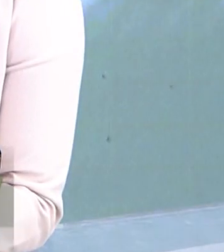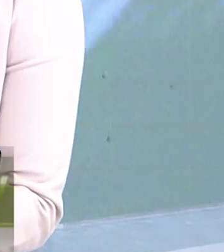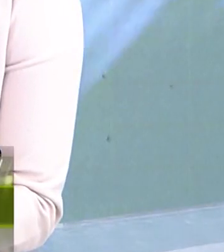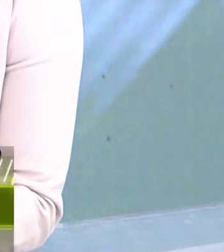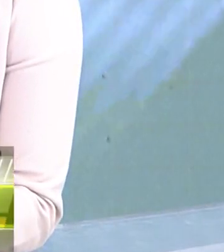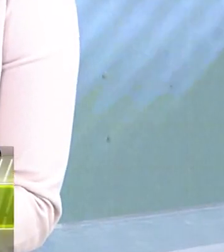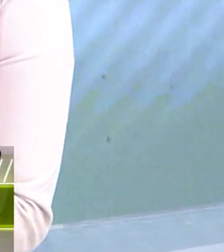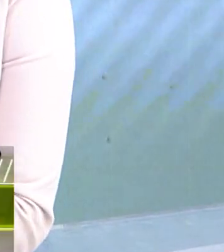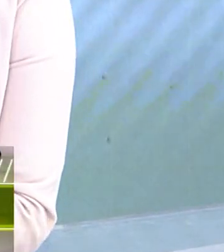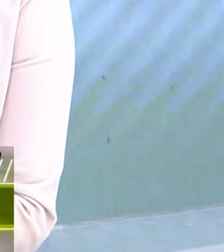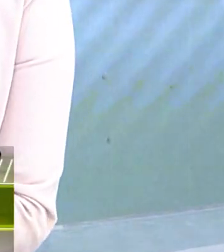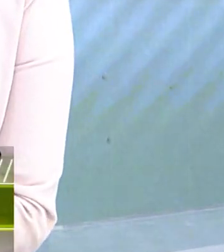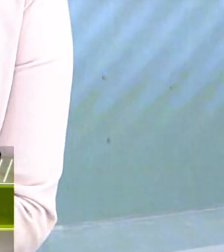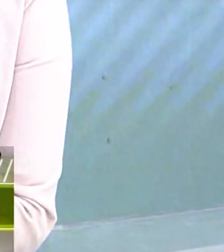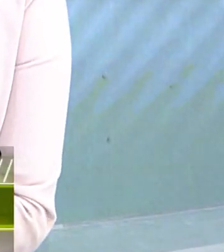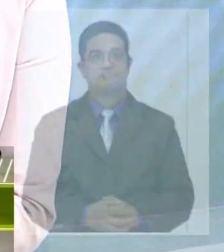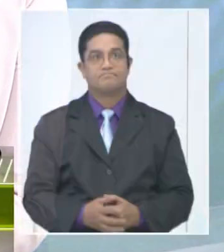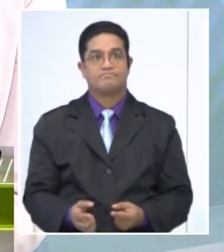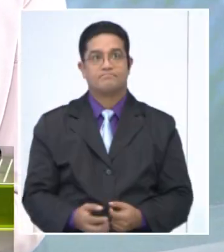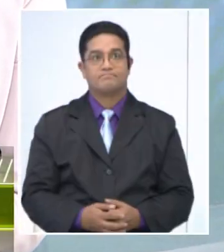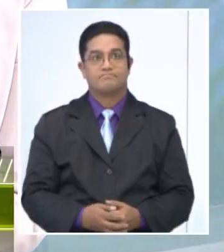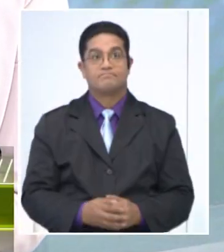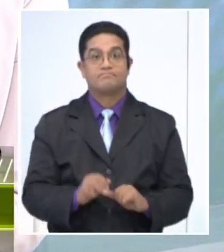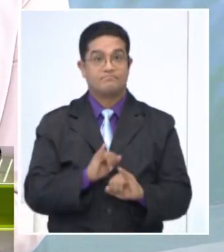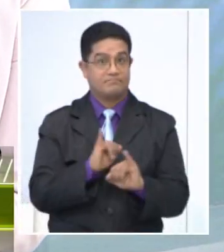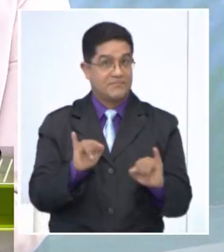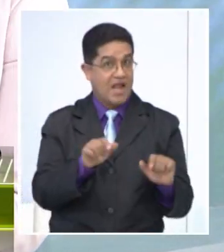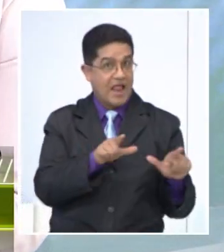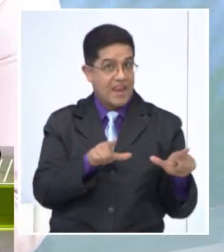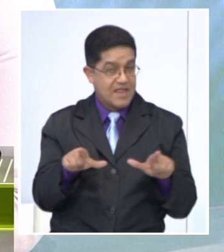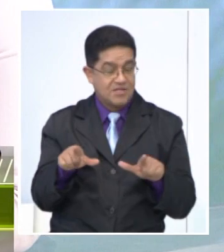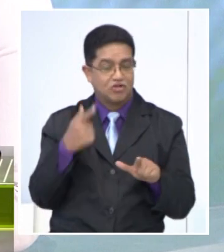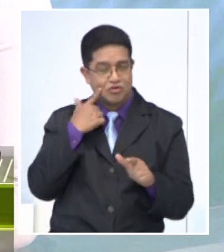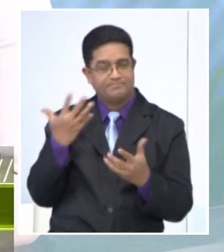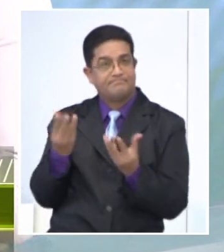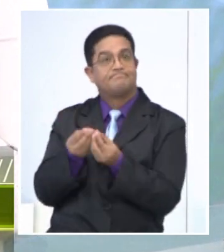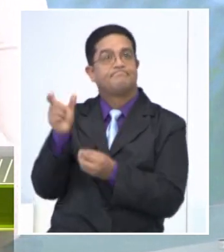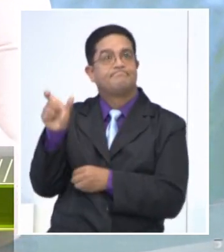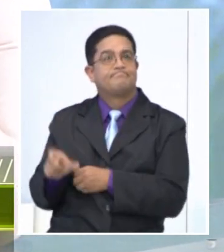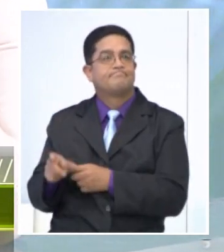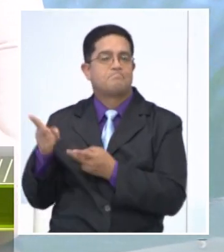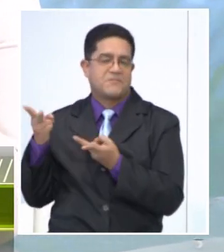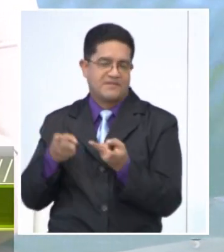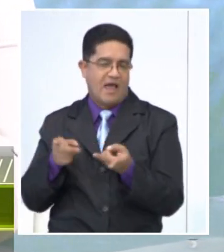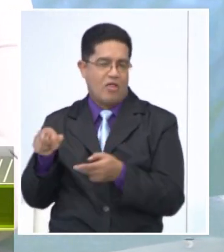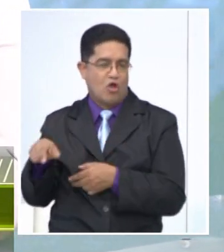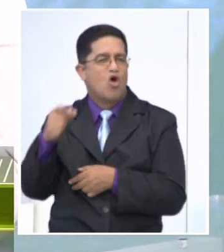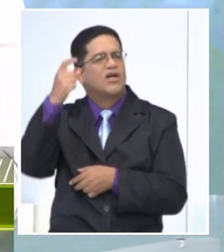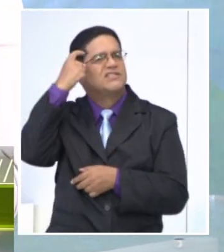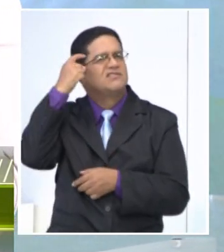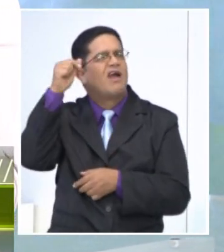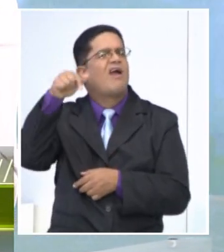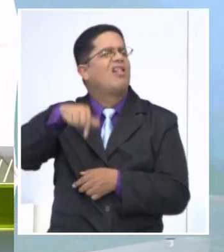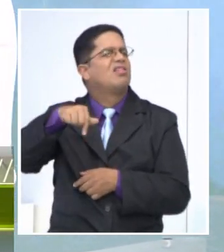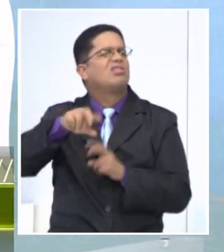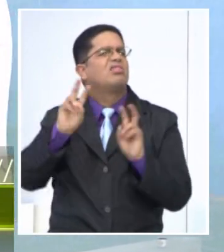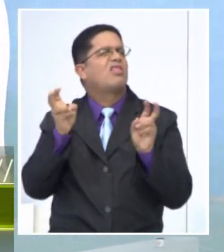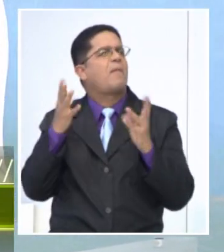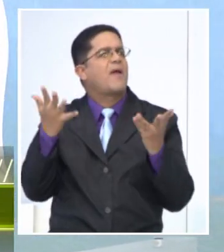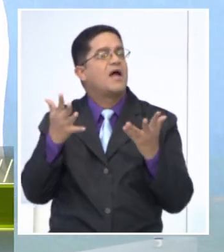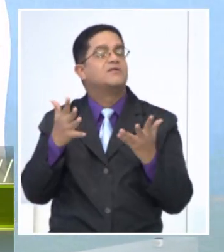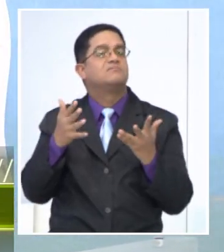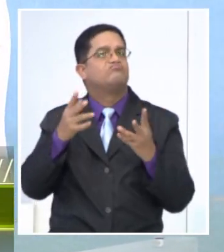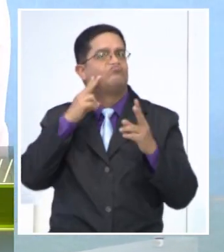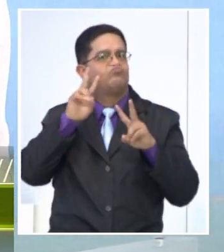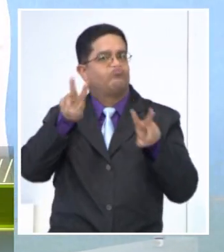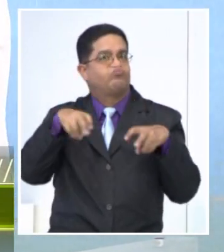Estamos en vivo en el estudio de noticias Globovisión Salud. Ya nos acompaña nuestro invitado. El día de hoy vamos a hablar sobre rejuvenecimiento